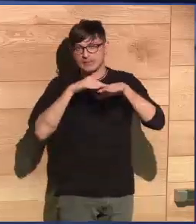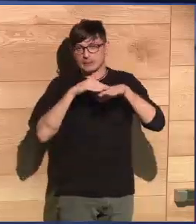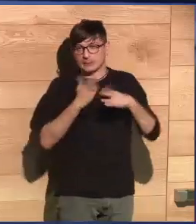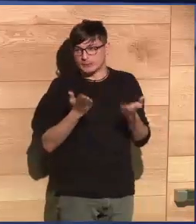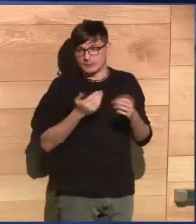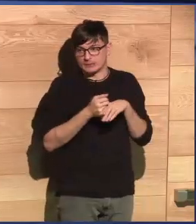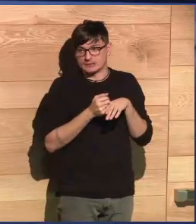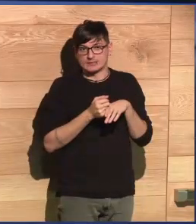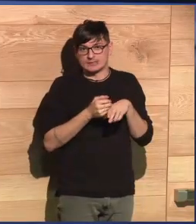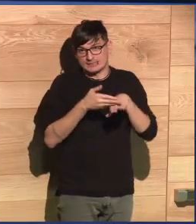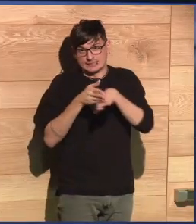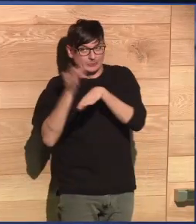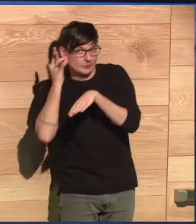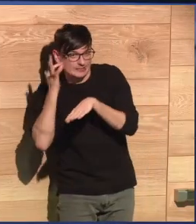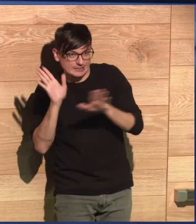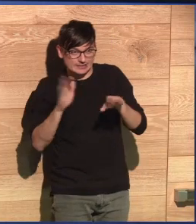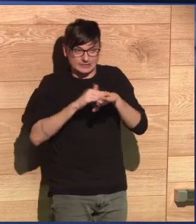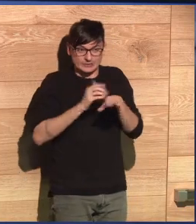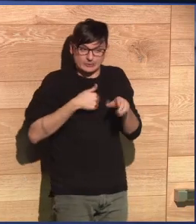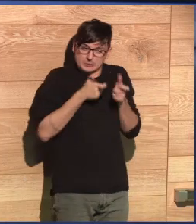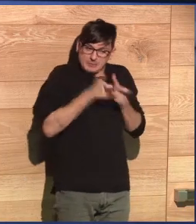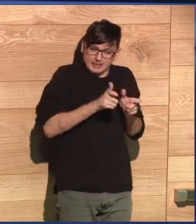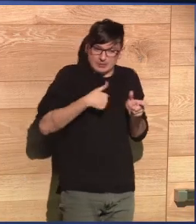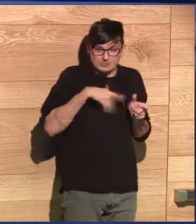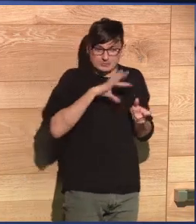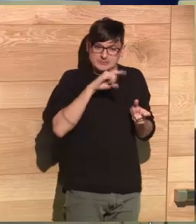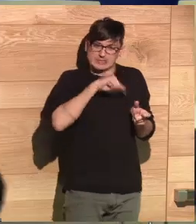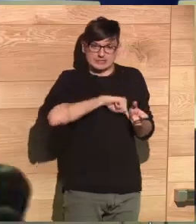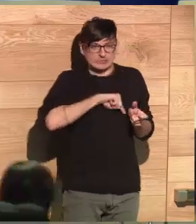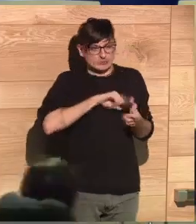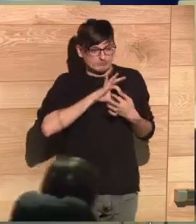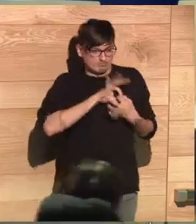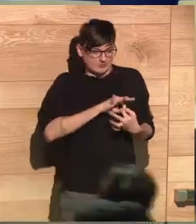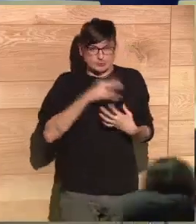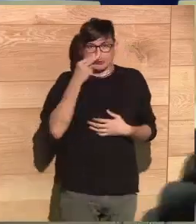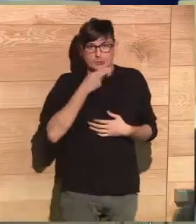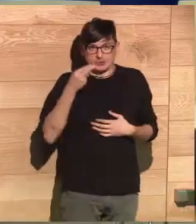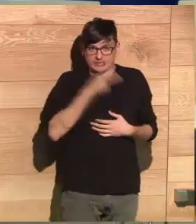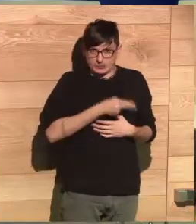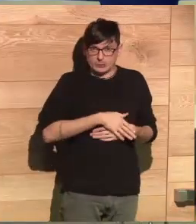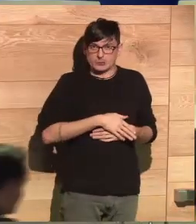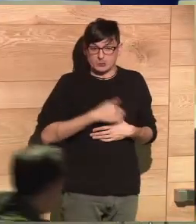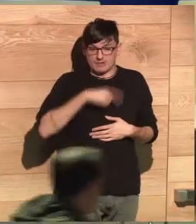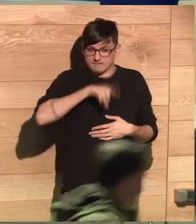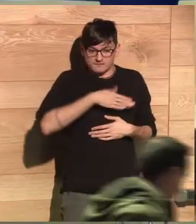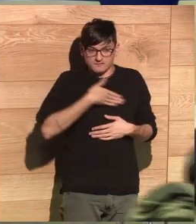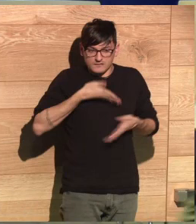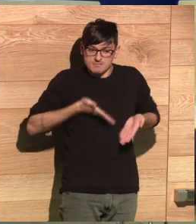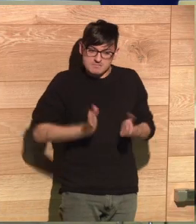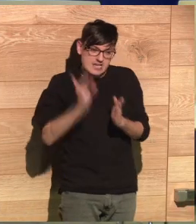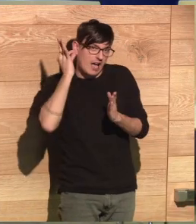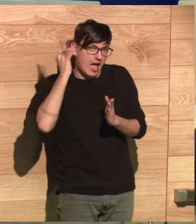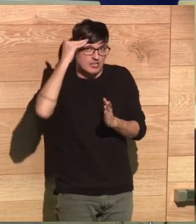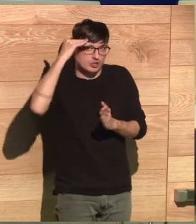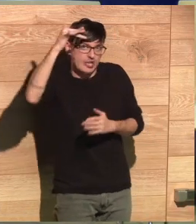del resto de mujeres, pero ahí yo creo que yo en esa parte sí que me siento un poco comprometido, ¿no?, con ella, ¿no? O sea, yo quería también que mi hija